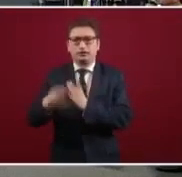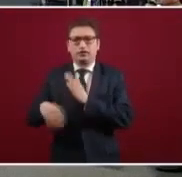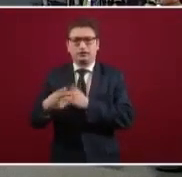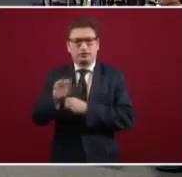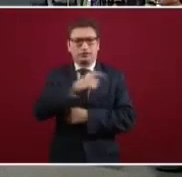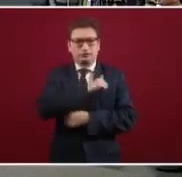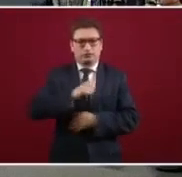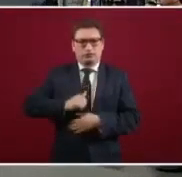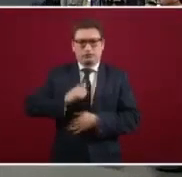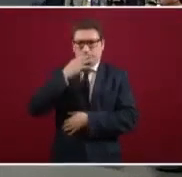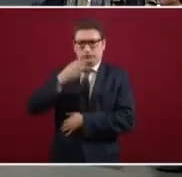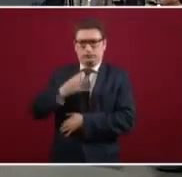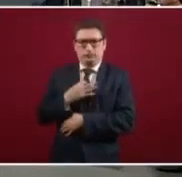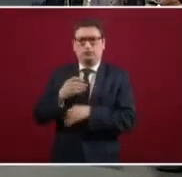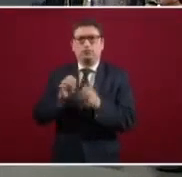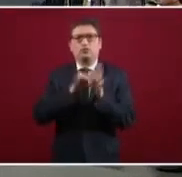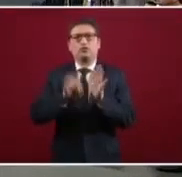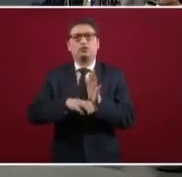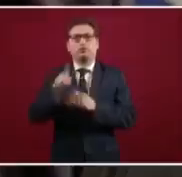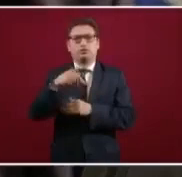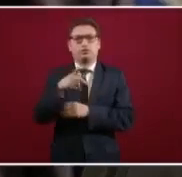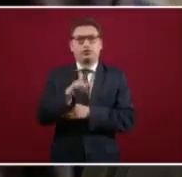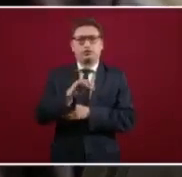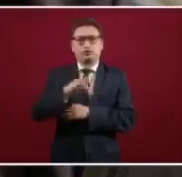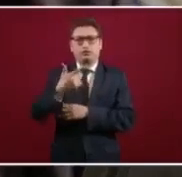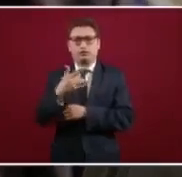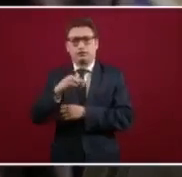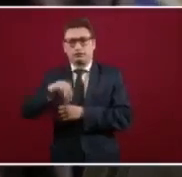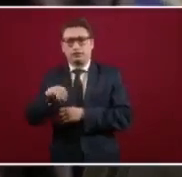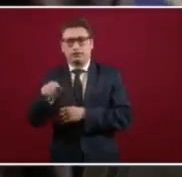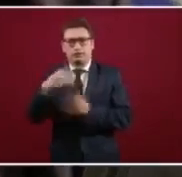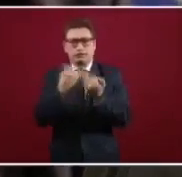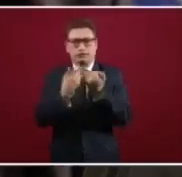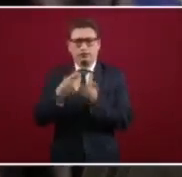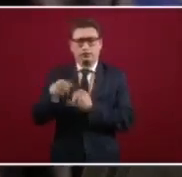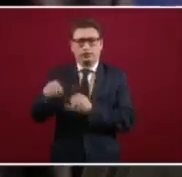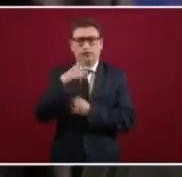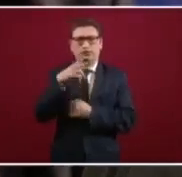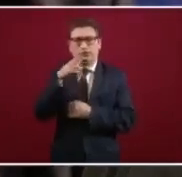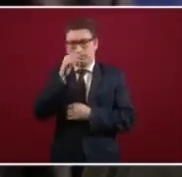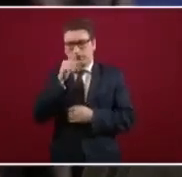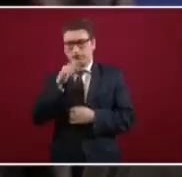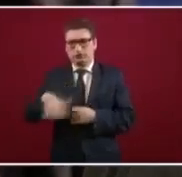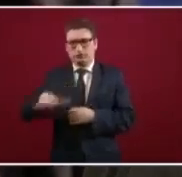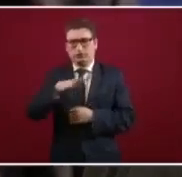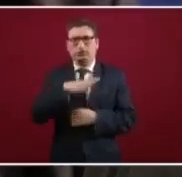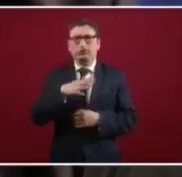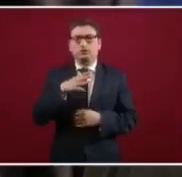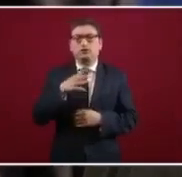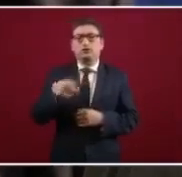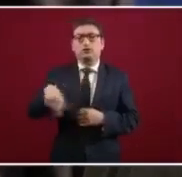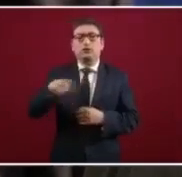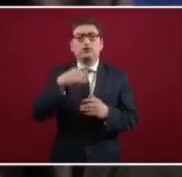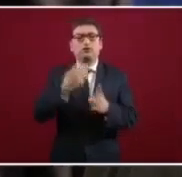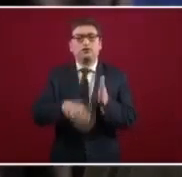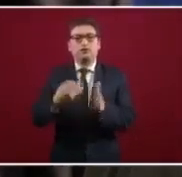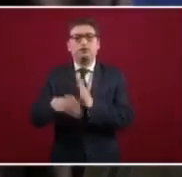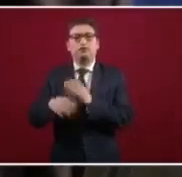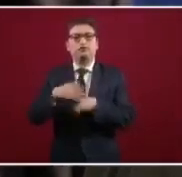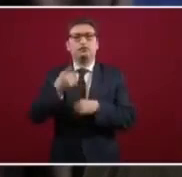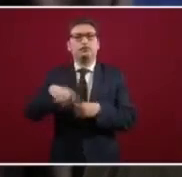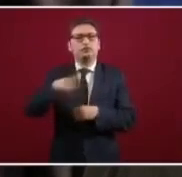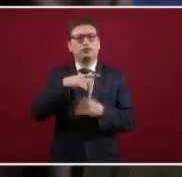me lo me lo han manifestado tanto por ejemplo el de cajeme como la de la de hermosillo en términos de que hace falta dar el paso para completar las evaluaciones